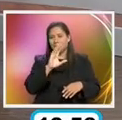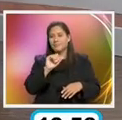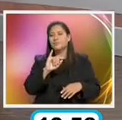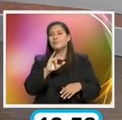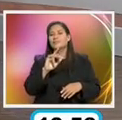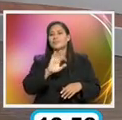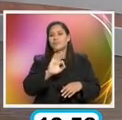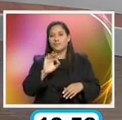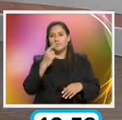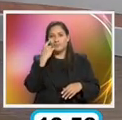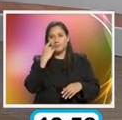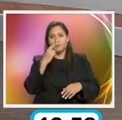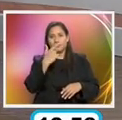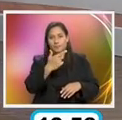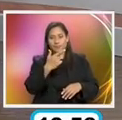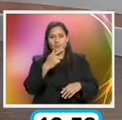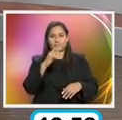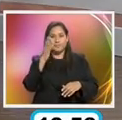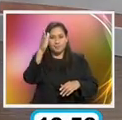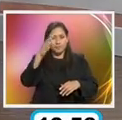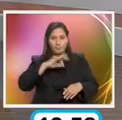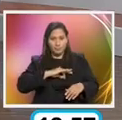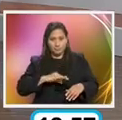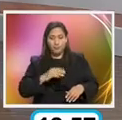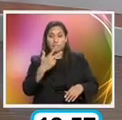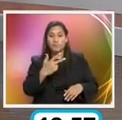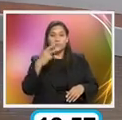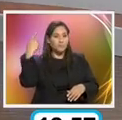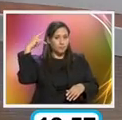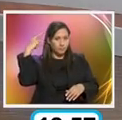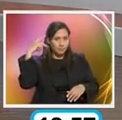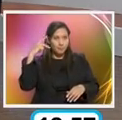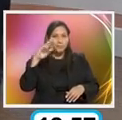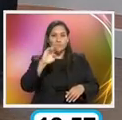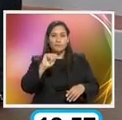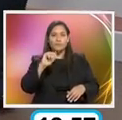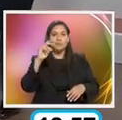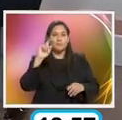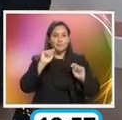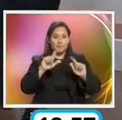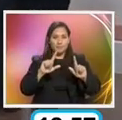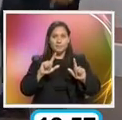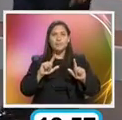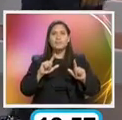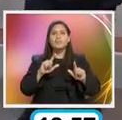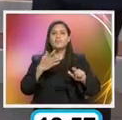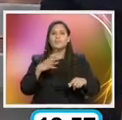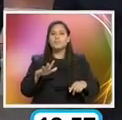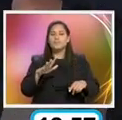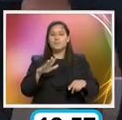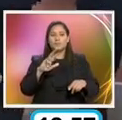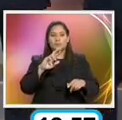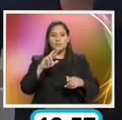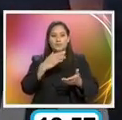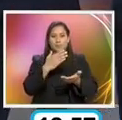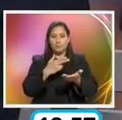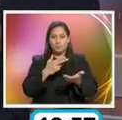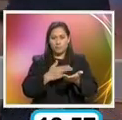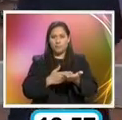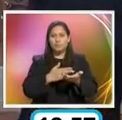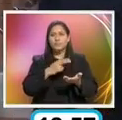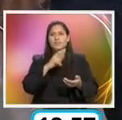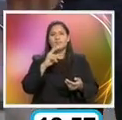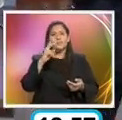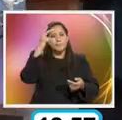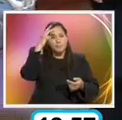más cercano posible. Mira, el 7 vamos a Toluca, el 8 vamos a Puebla, el 9 vamos a Tlaxcala, el 10 nos van a Pachuca,